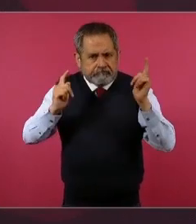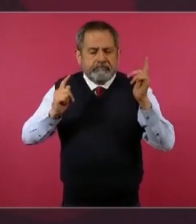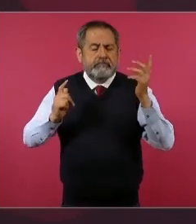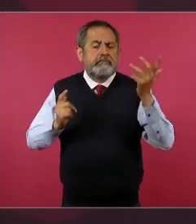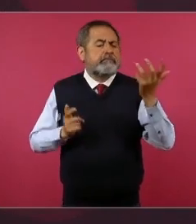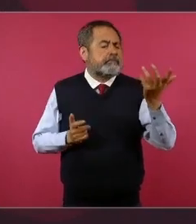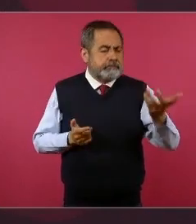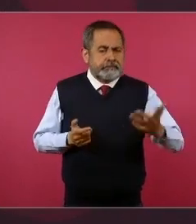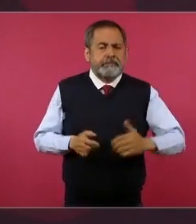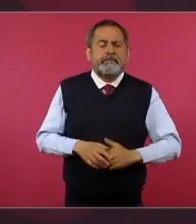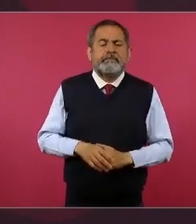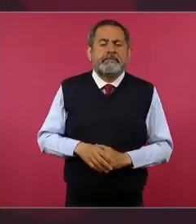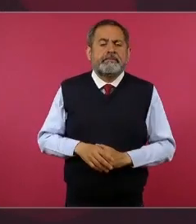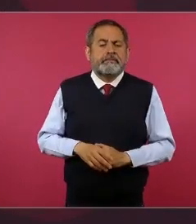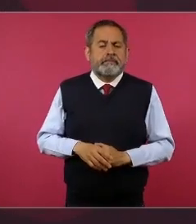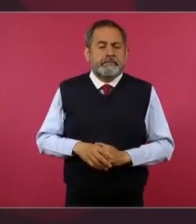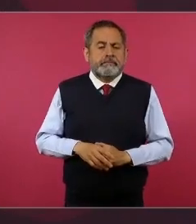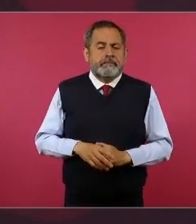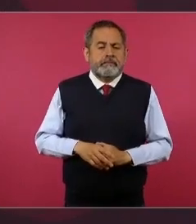Entonces,